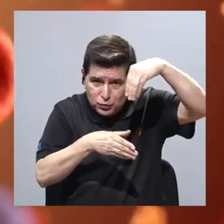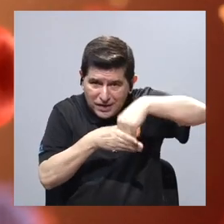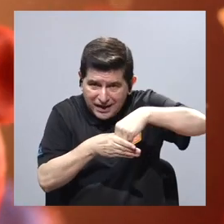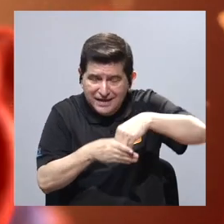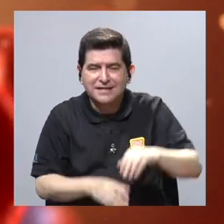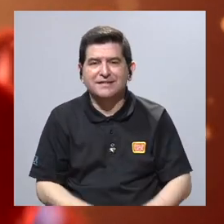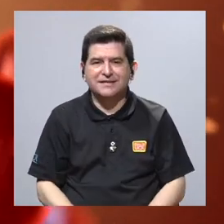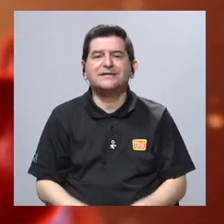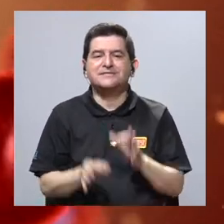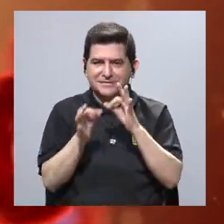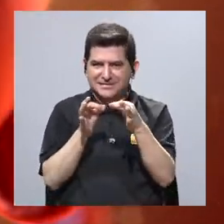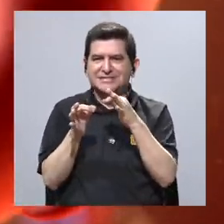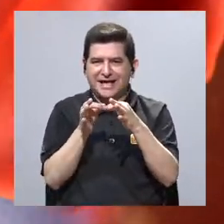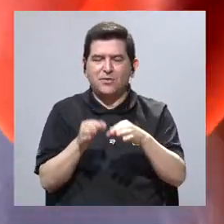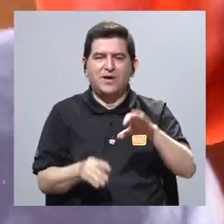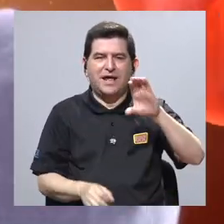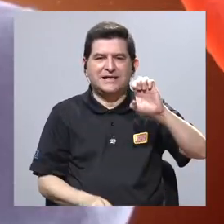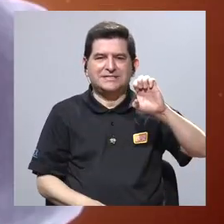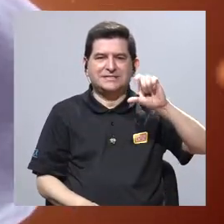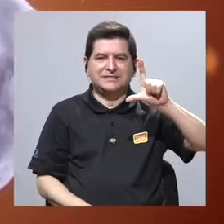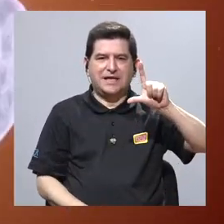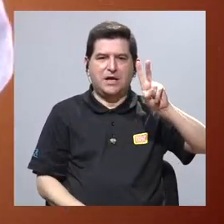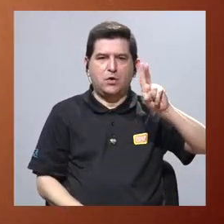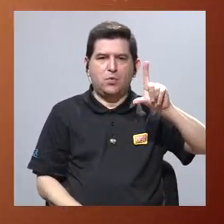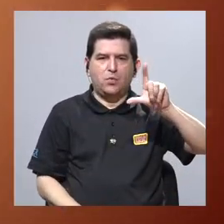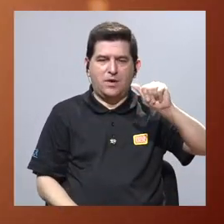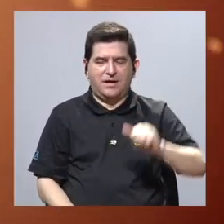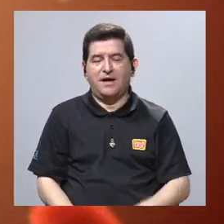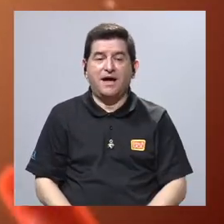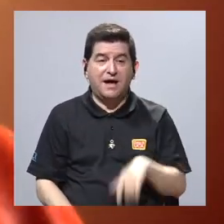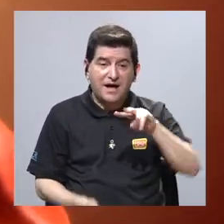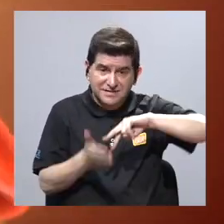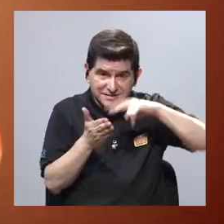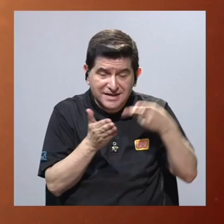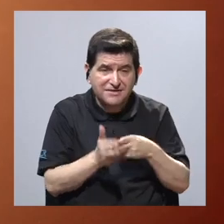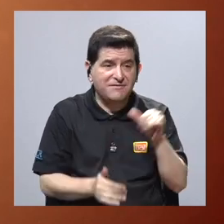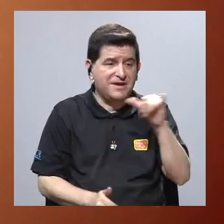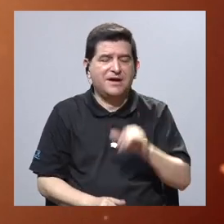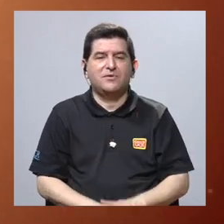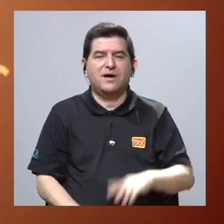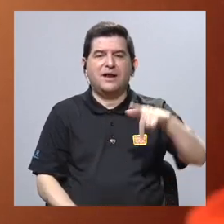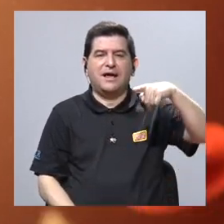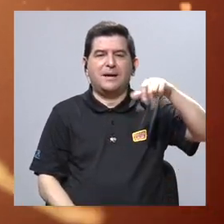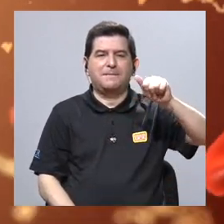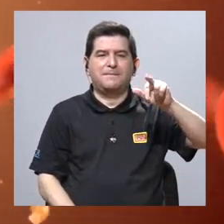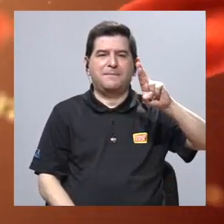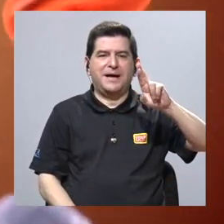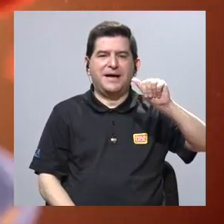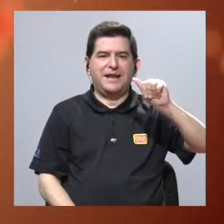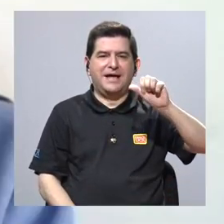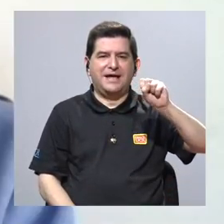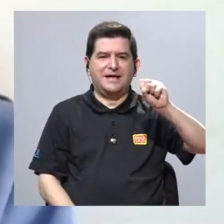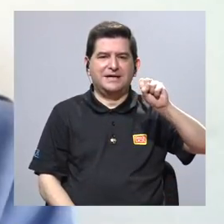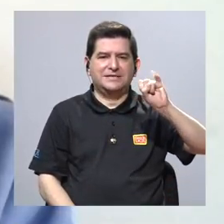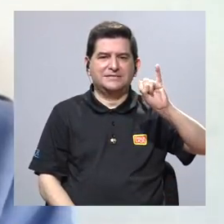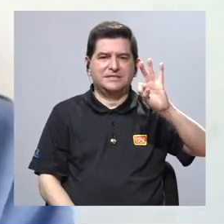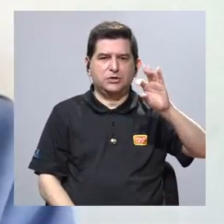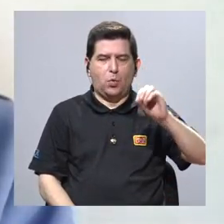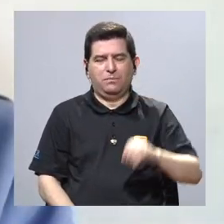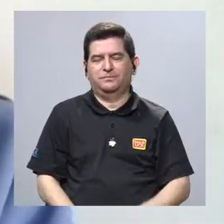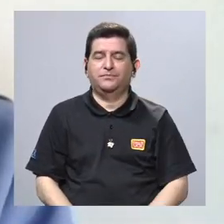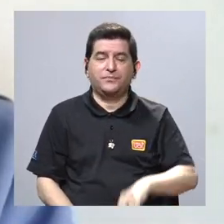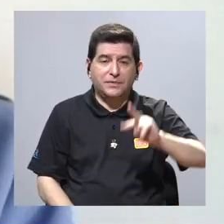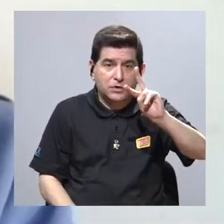estructuras que son propias de las células. Esto nos dice que los virus son parásitos verdaderos. Y el